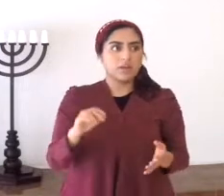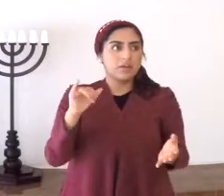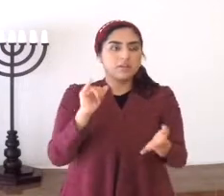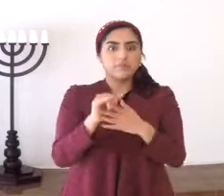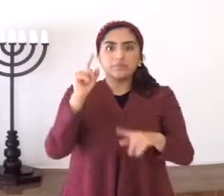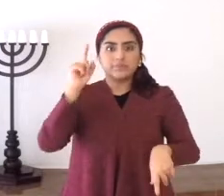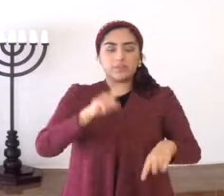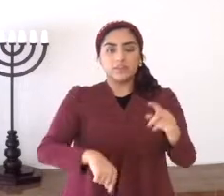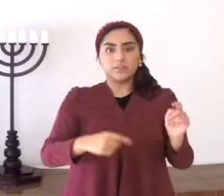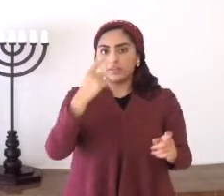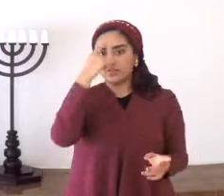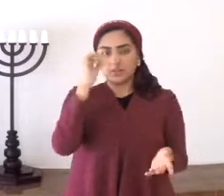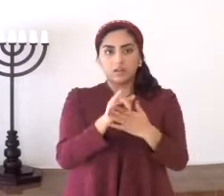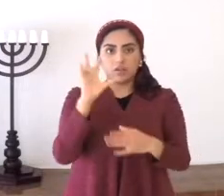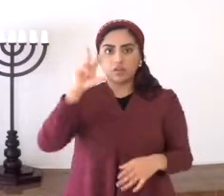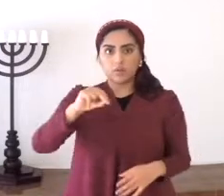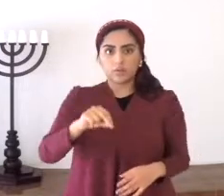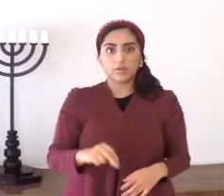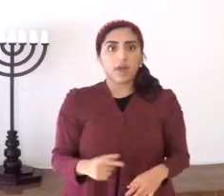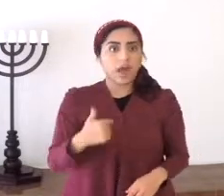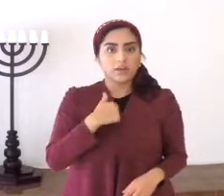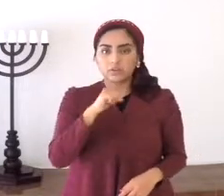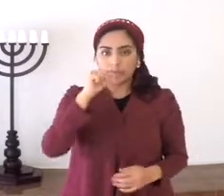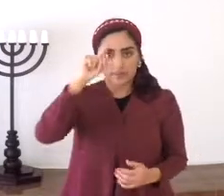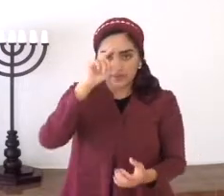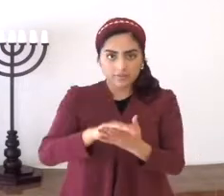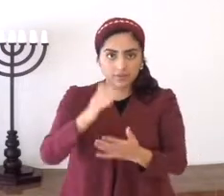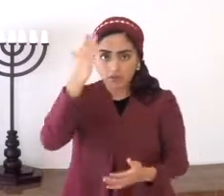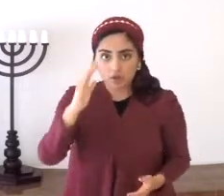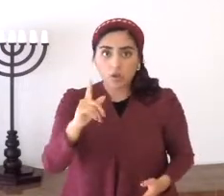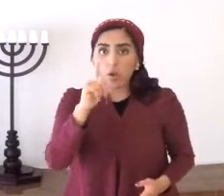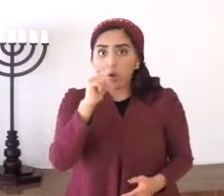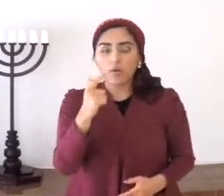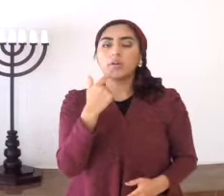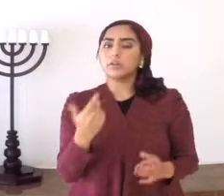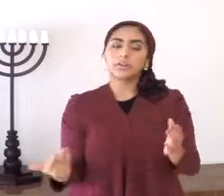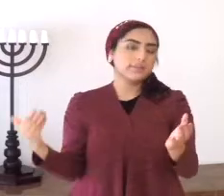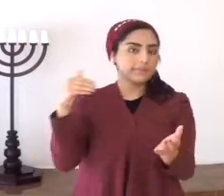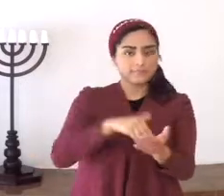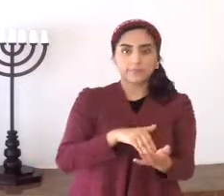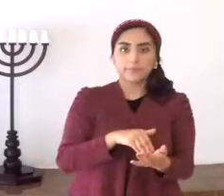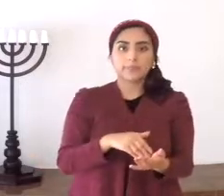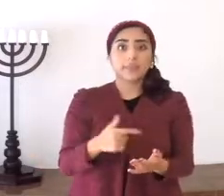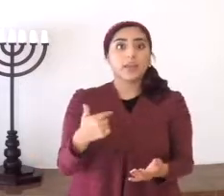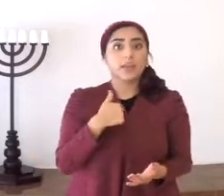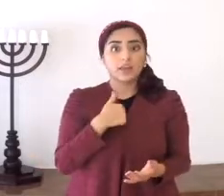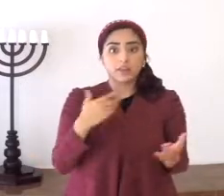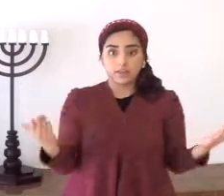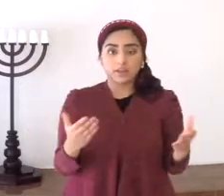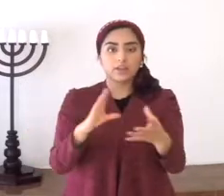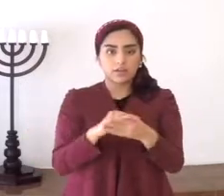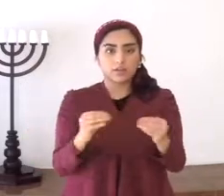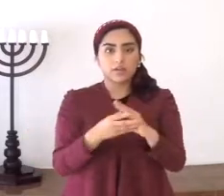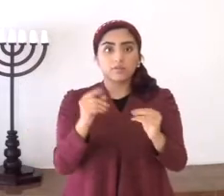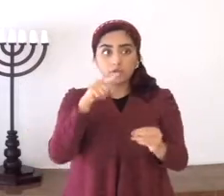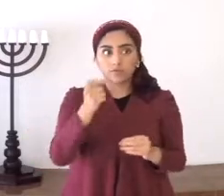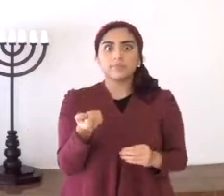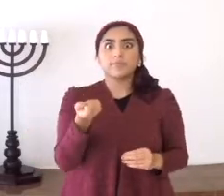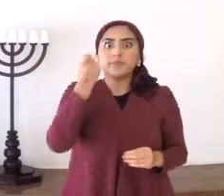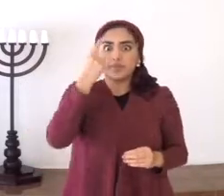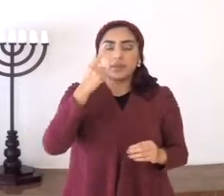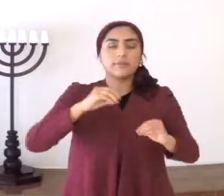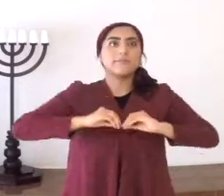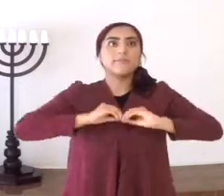redención de pecados. No, eso es imposible pensar. Yo no creo en un Elohim que cree,